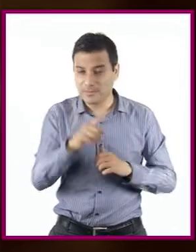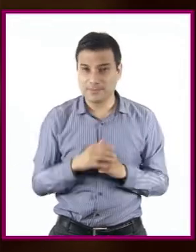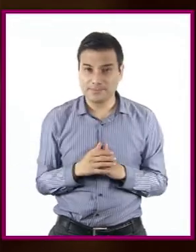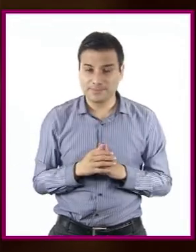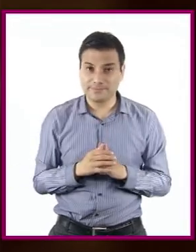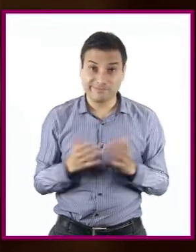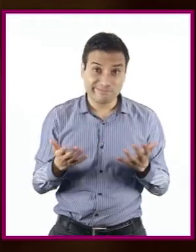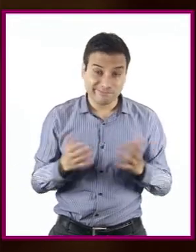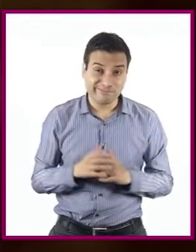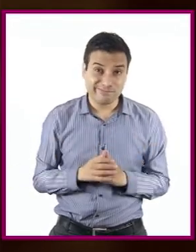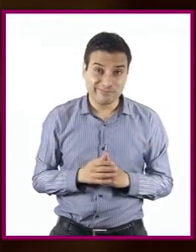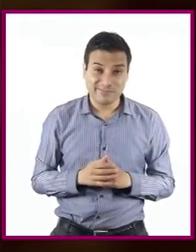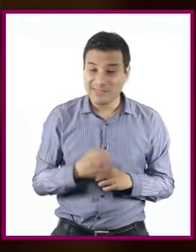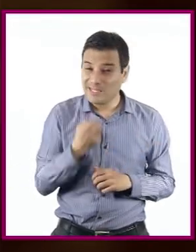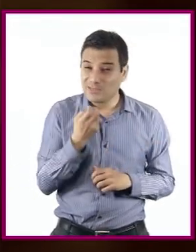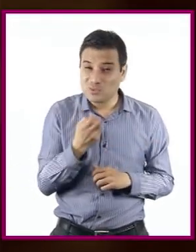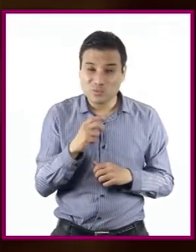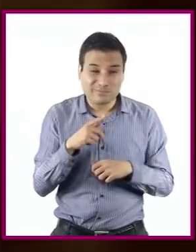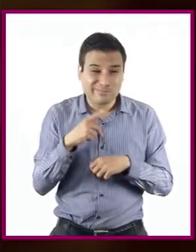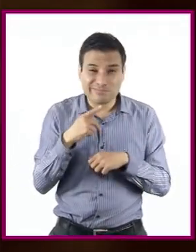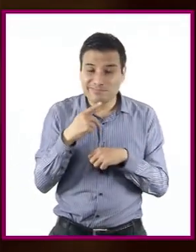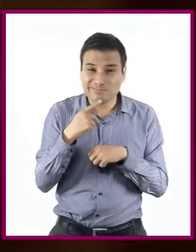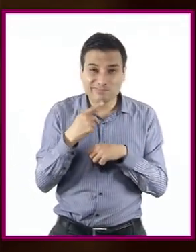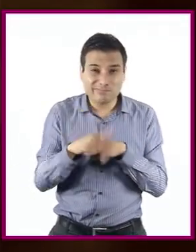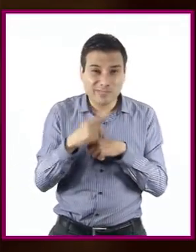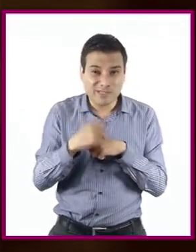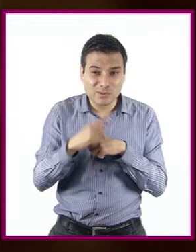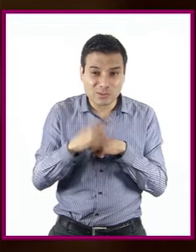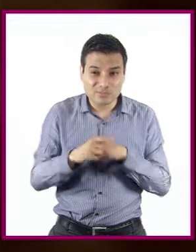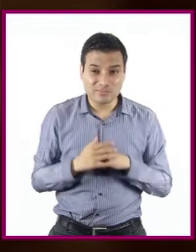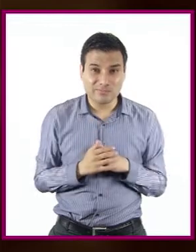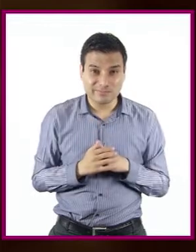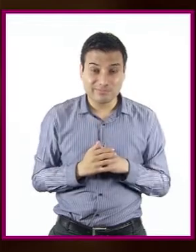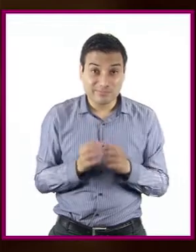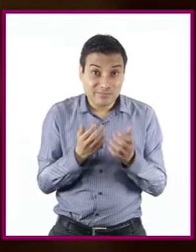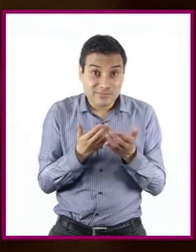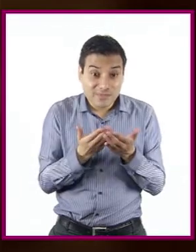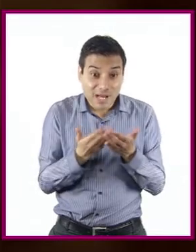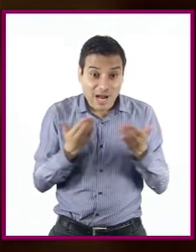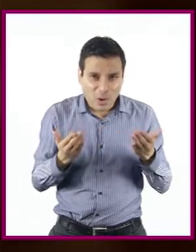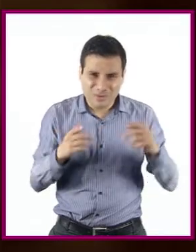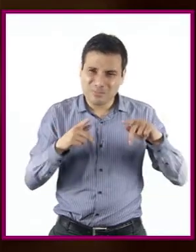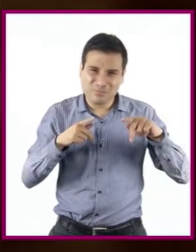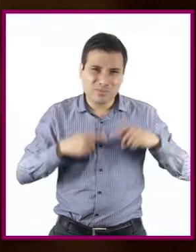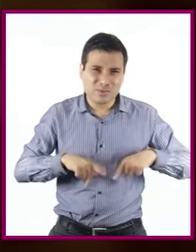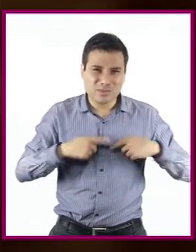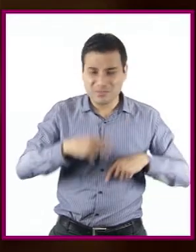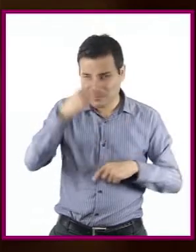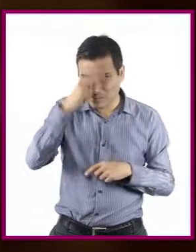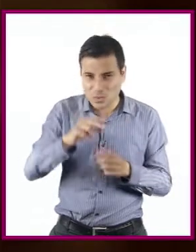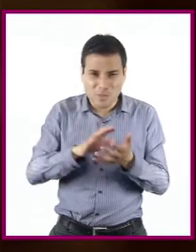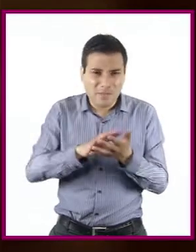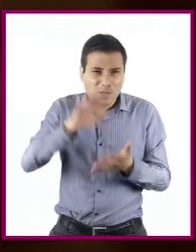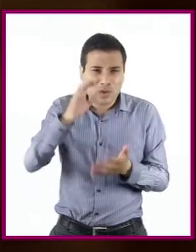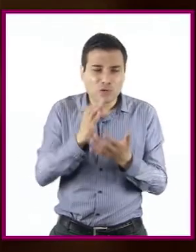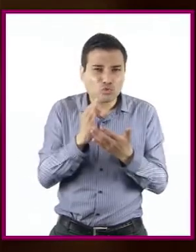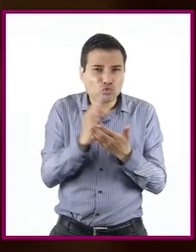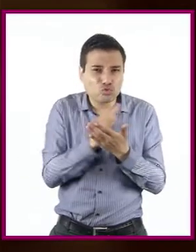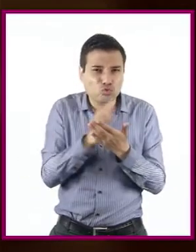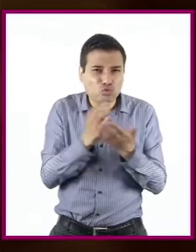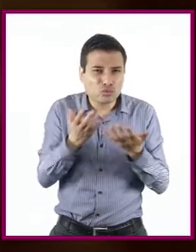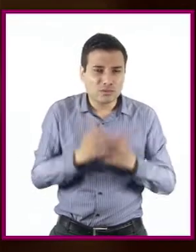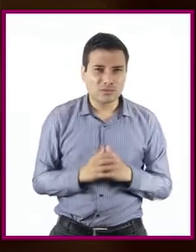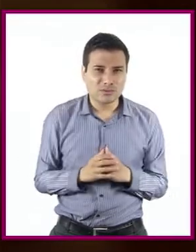los efectos tan dañinos del racismo en una sociedad fundamentalmente morena y sobre los privilegios que da tener la